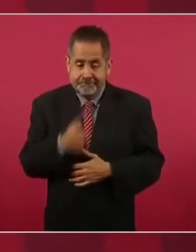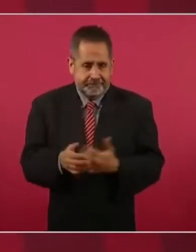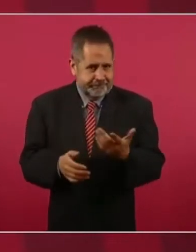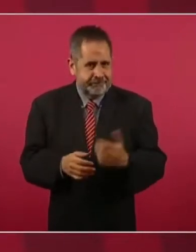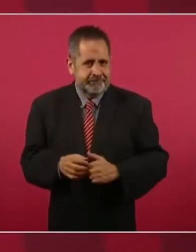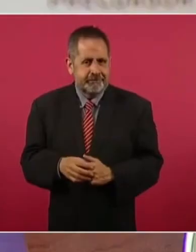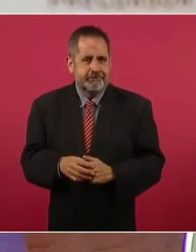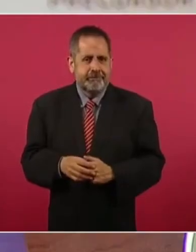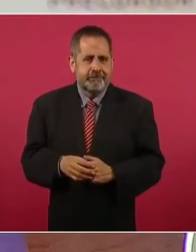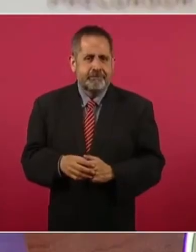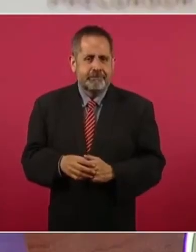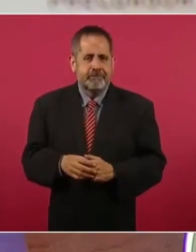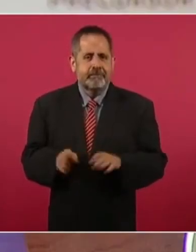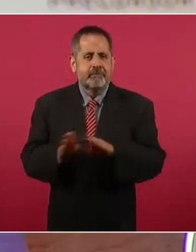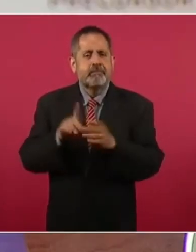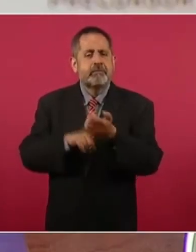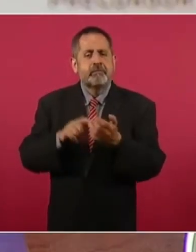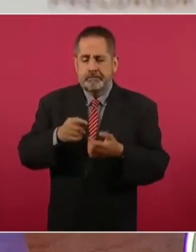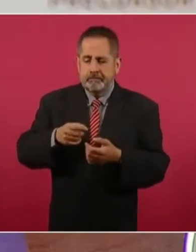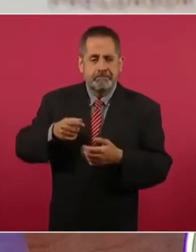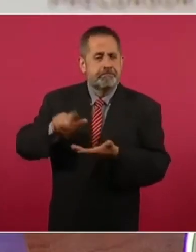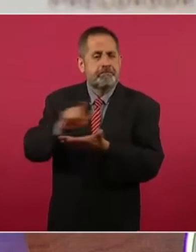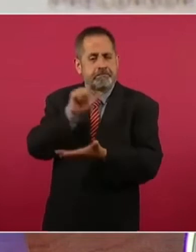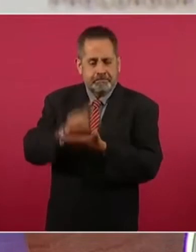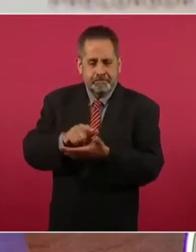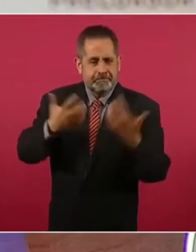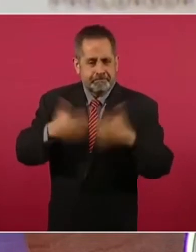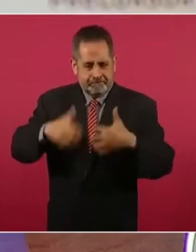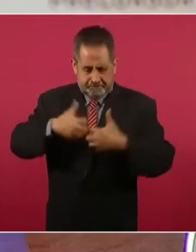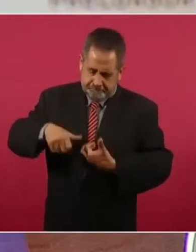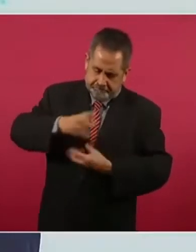como lo del autoabasto.